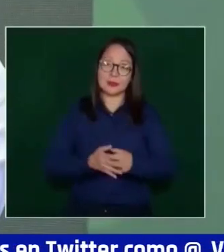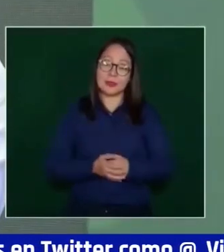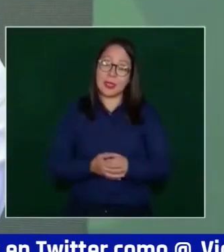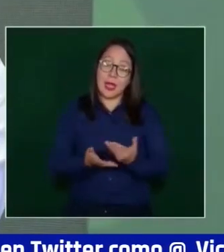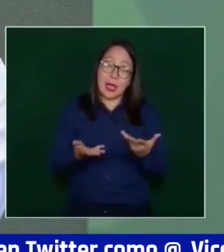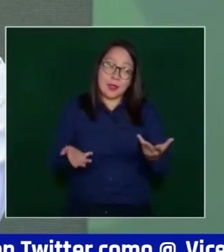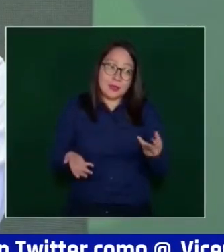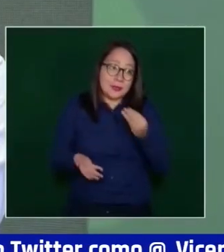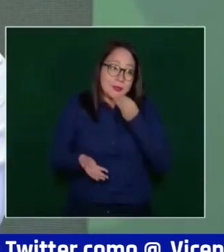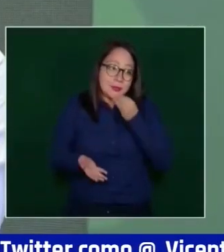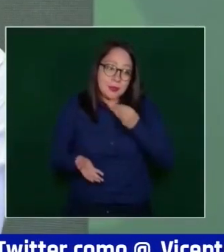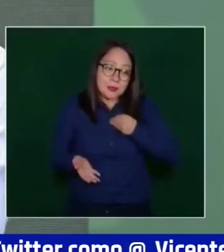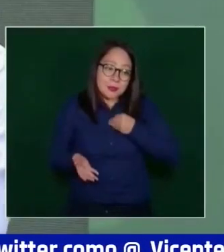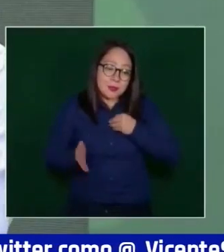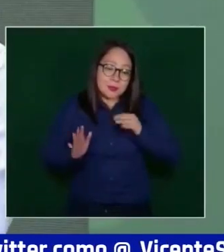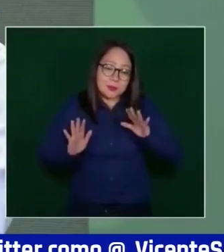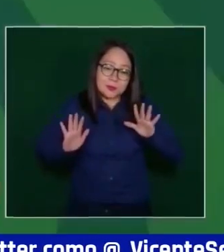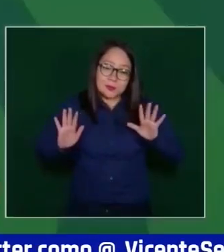que